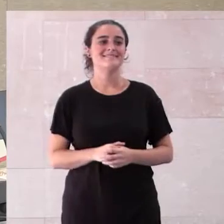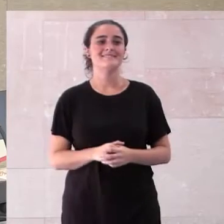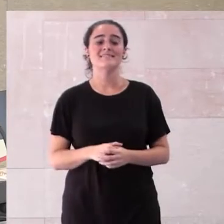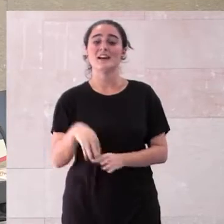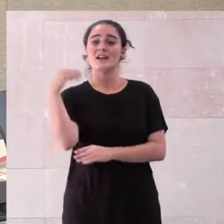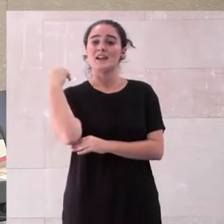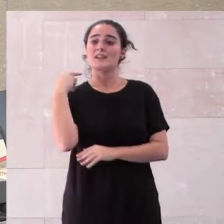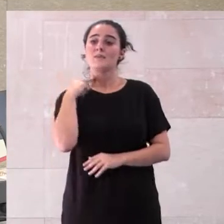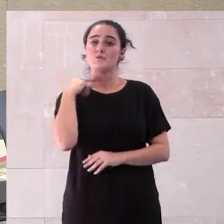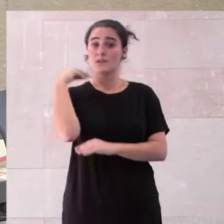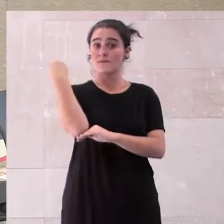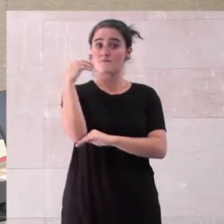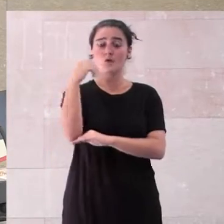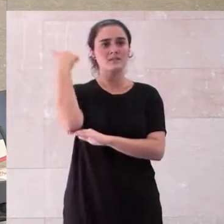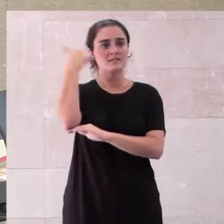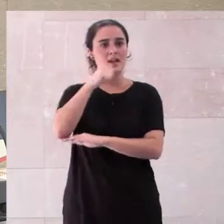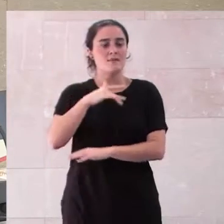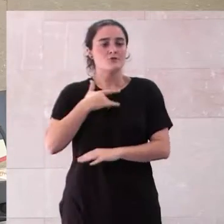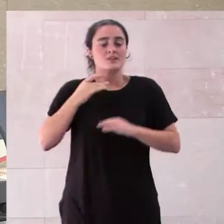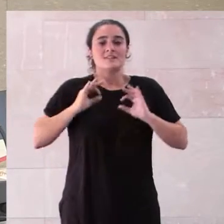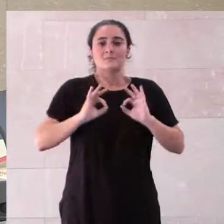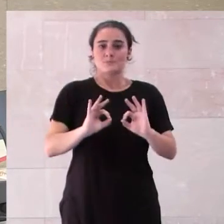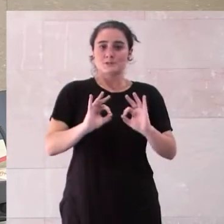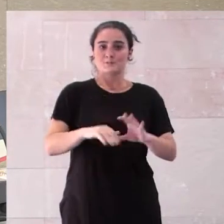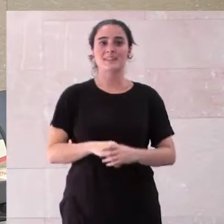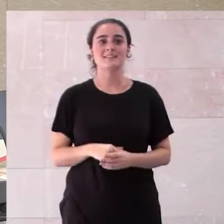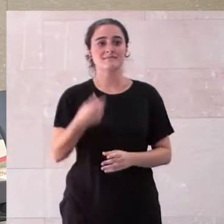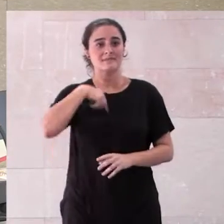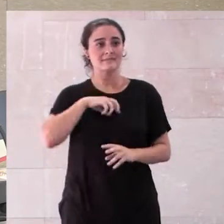Aldundiarentzat behintzat hala da, egun berezia da, eta espero dugu,